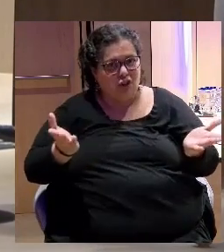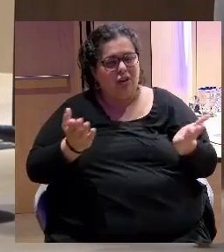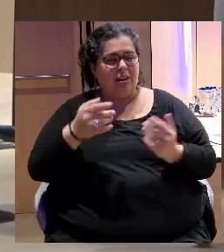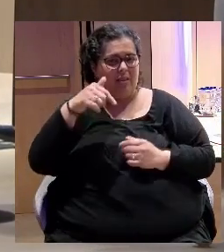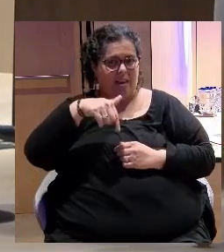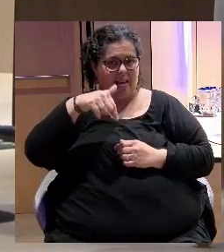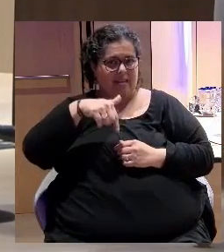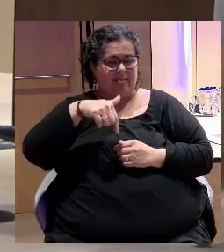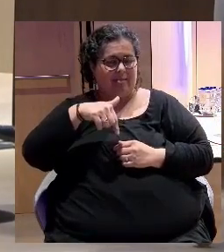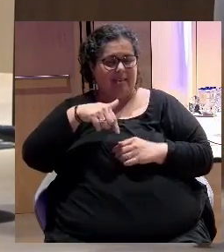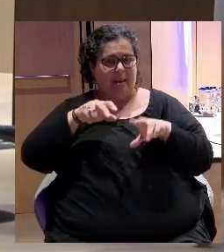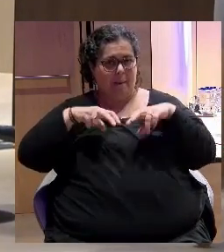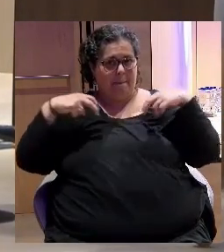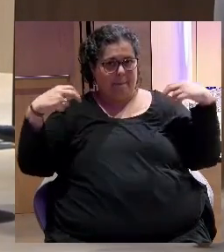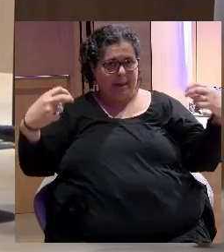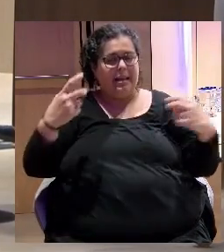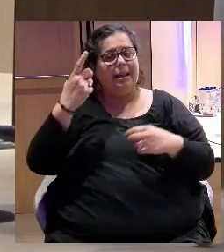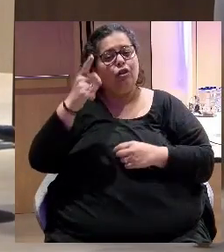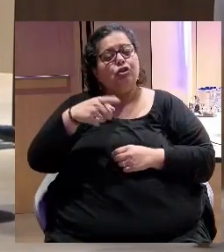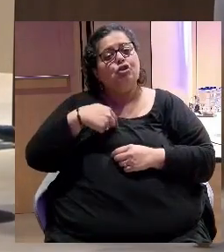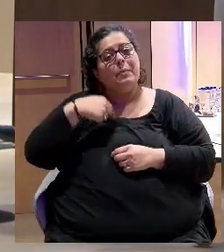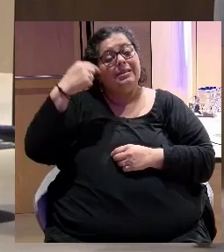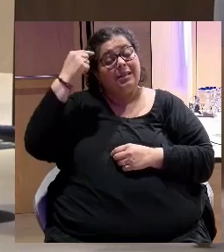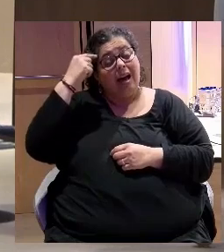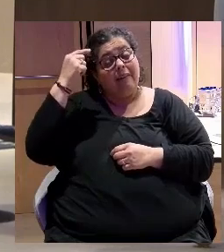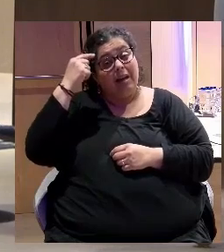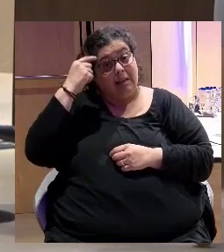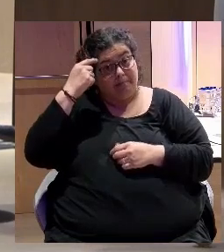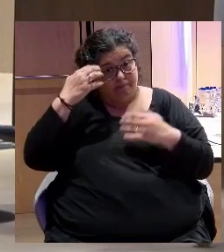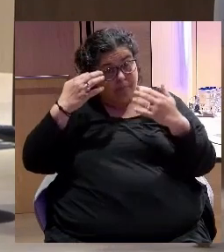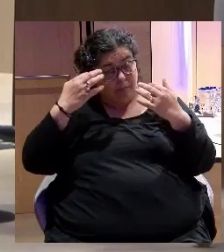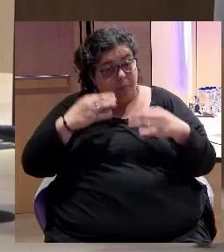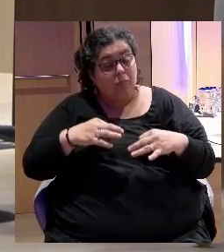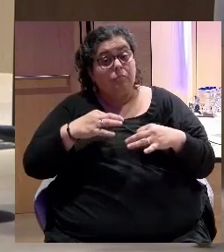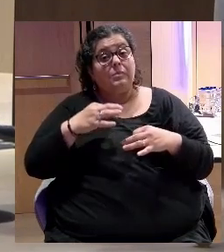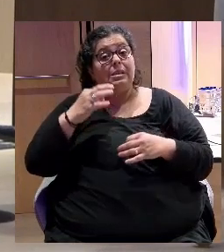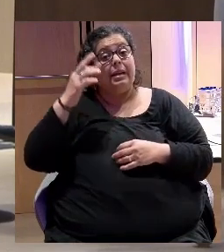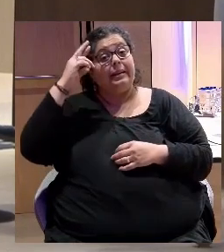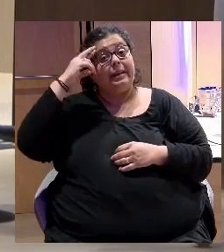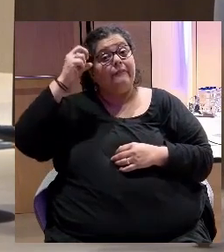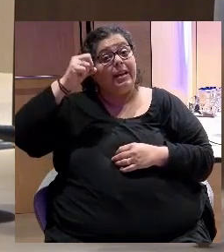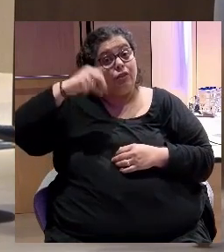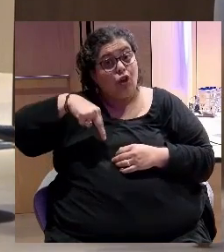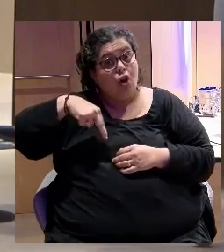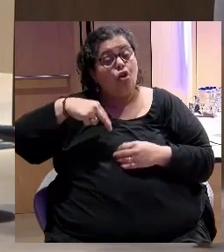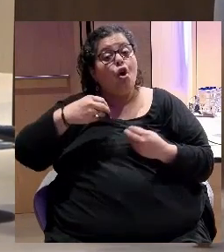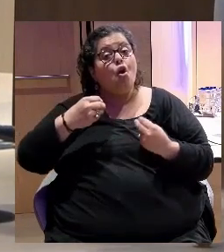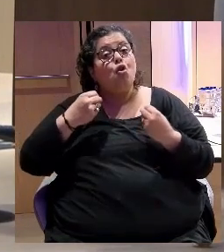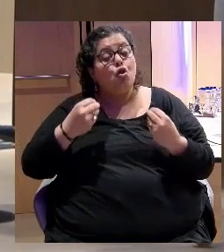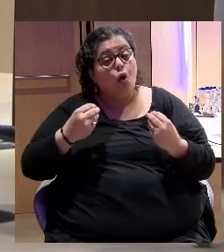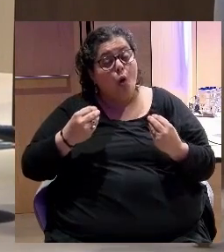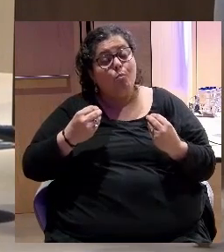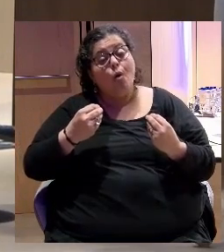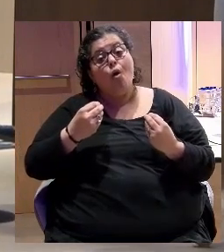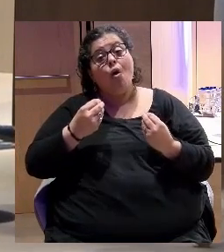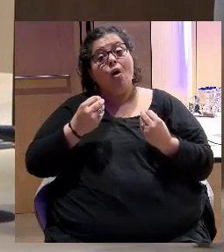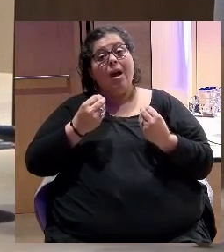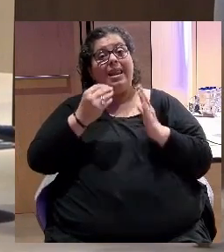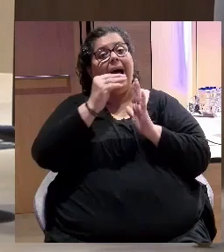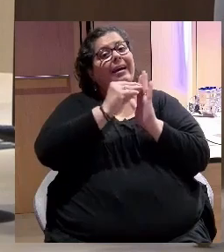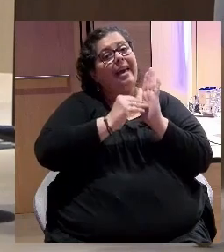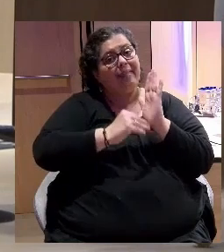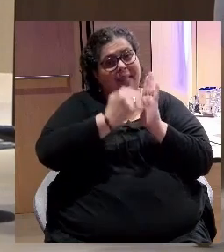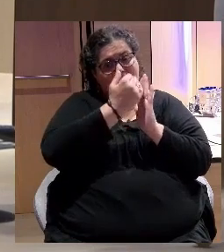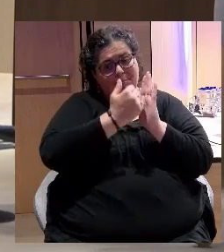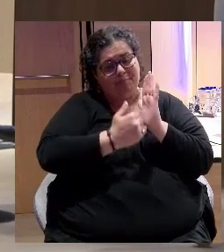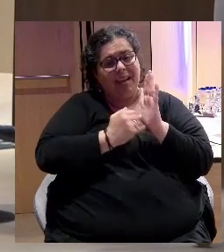panel y se me ocurría justamente y reflexionaba, ¿no?, sobre cómo la agenda del acceso a la información